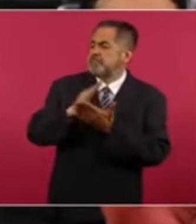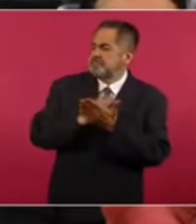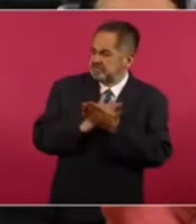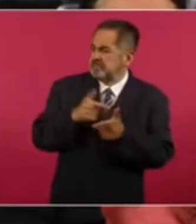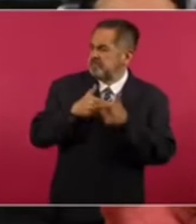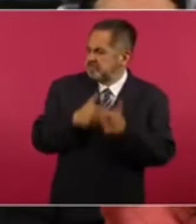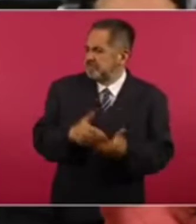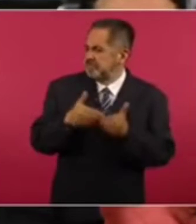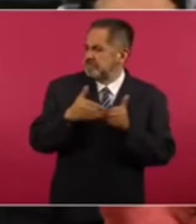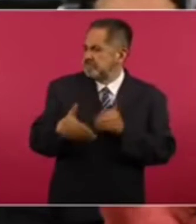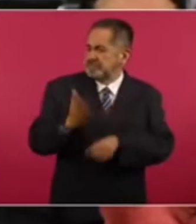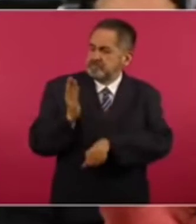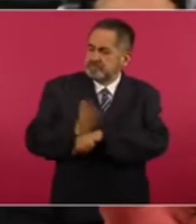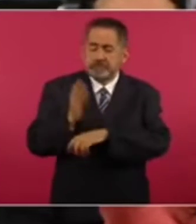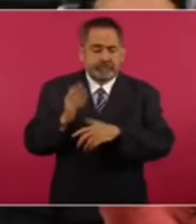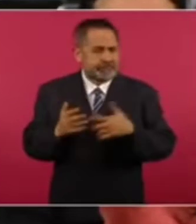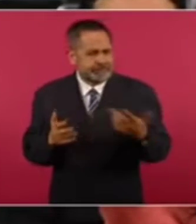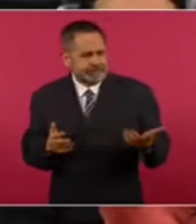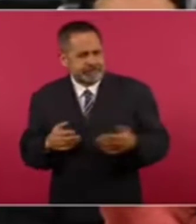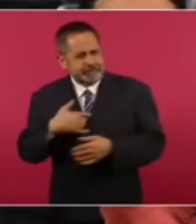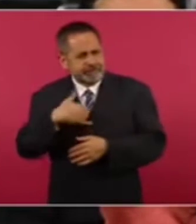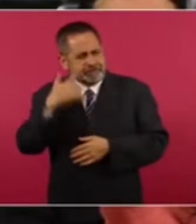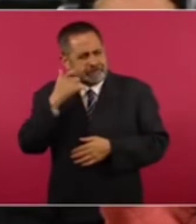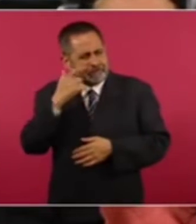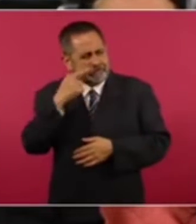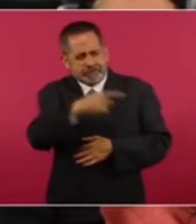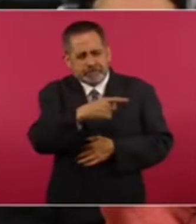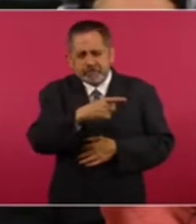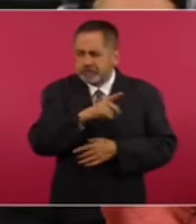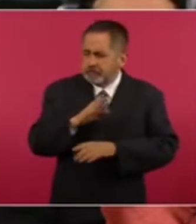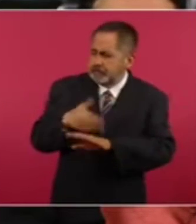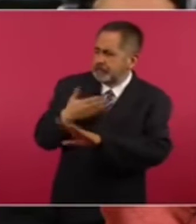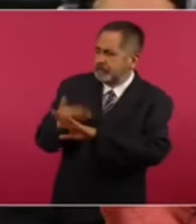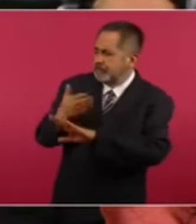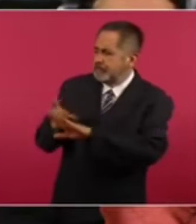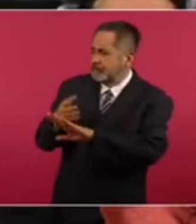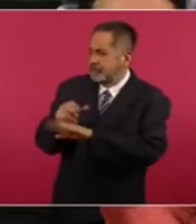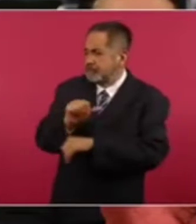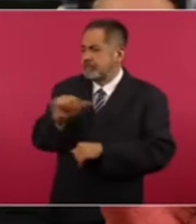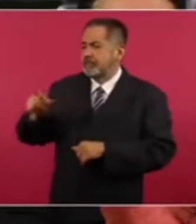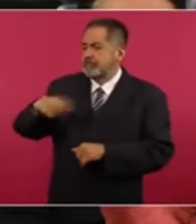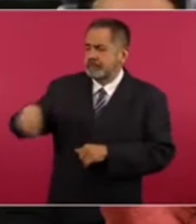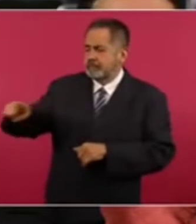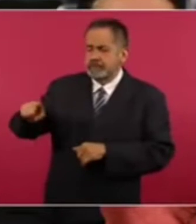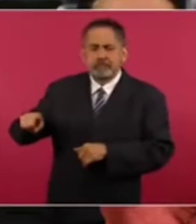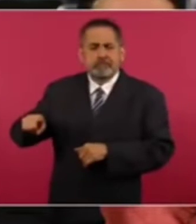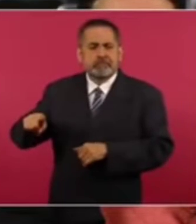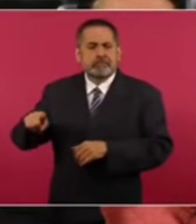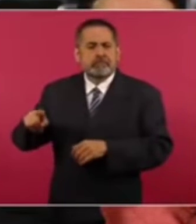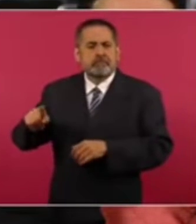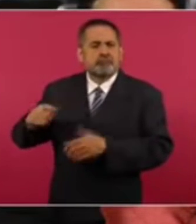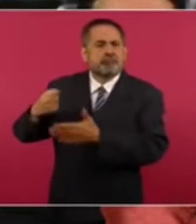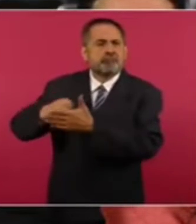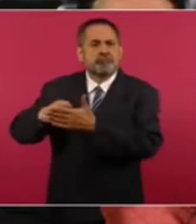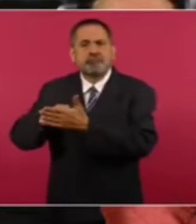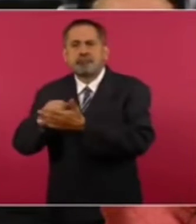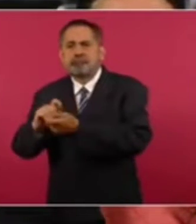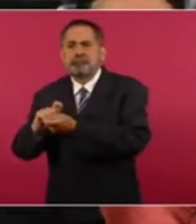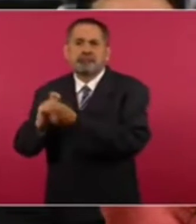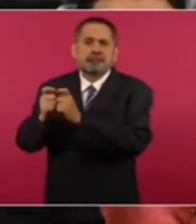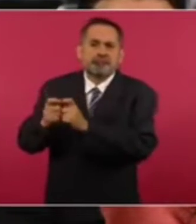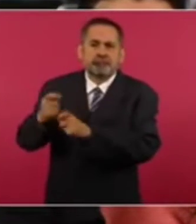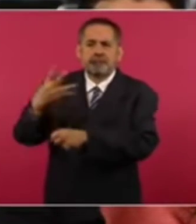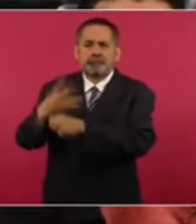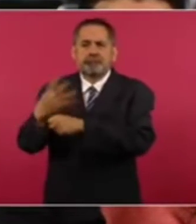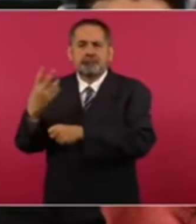llama la atención que solo sea hacia ciudadanos que están apoyando la transformación o que de alguna manera no